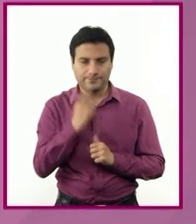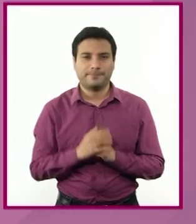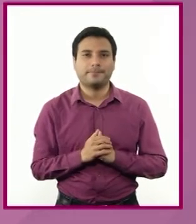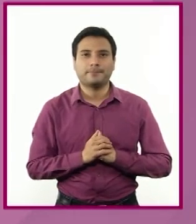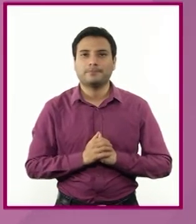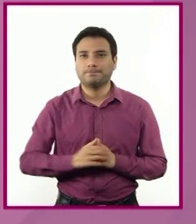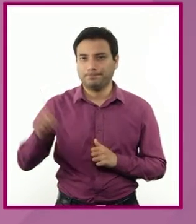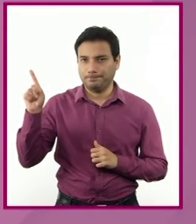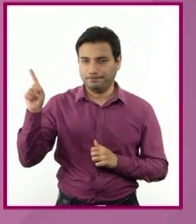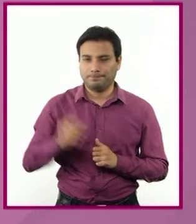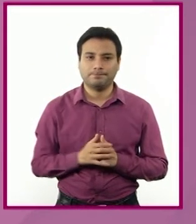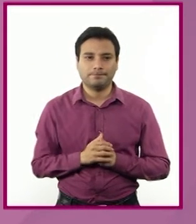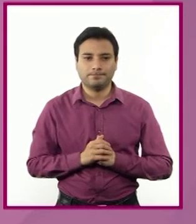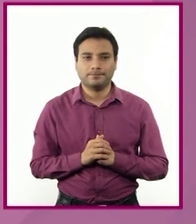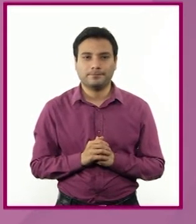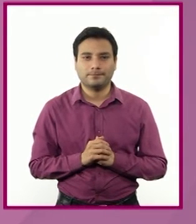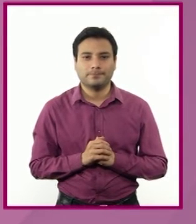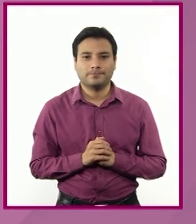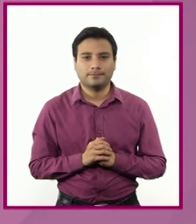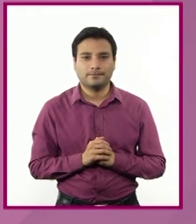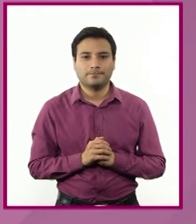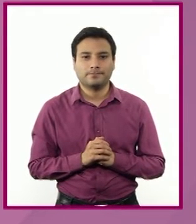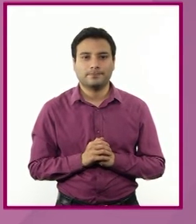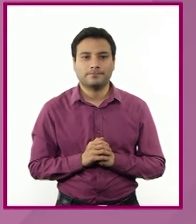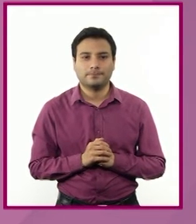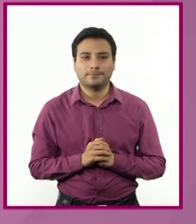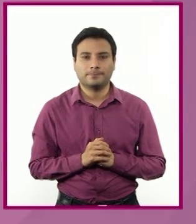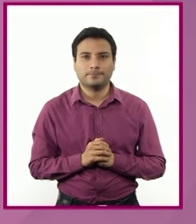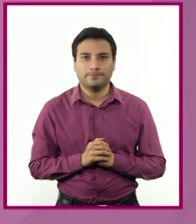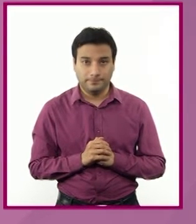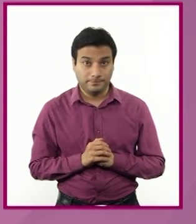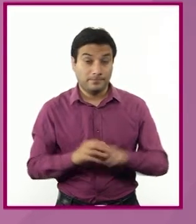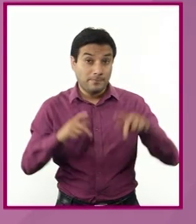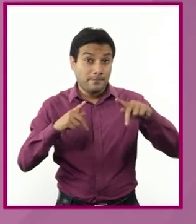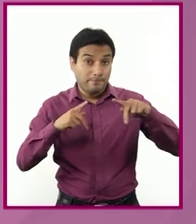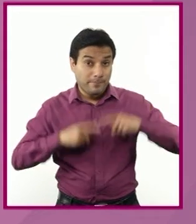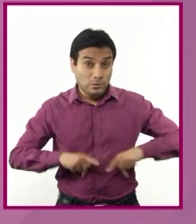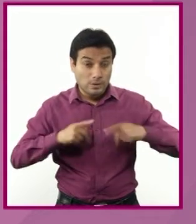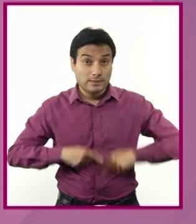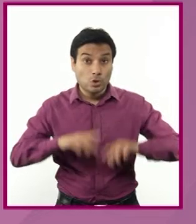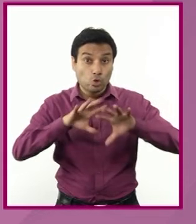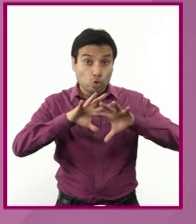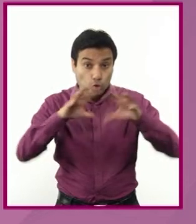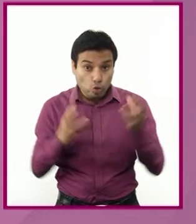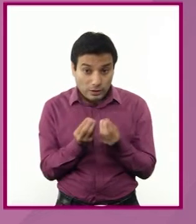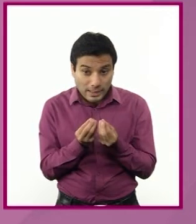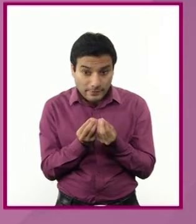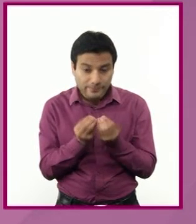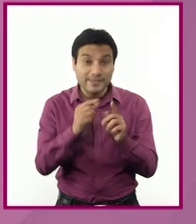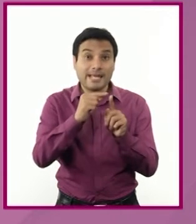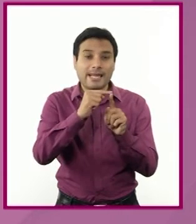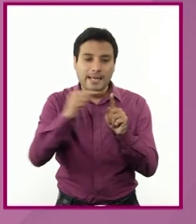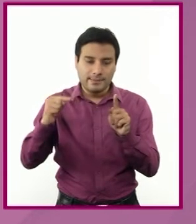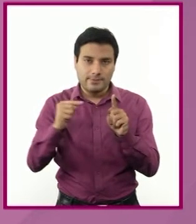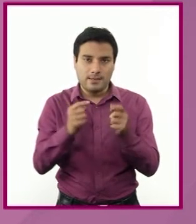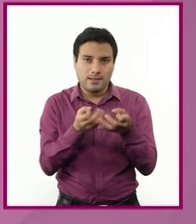manera. Densidad de población es igual a la población absoluta entre la superficie en kilómetros cuadrados.